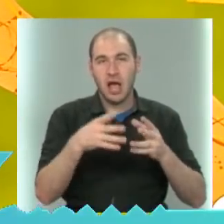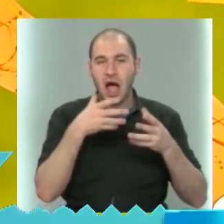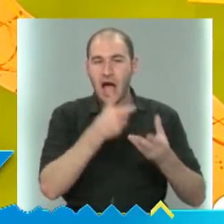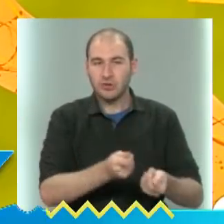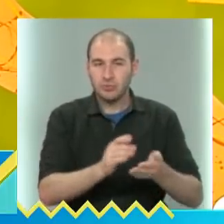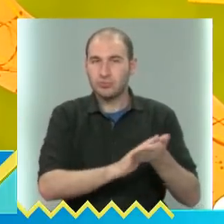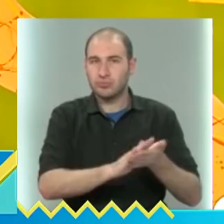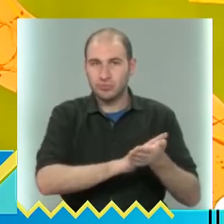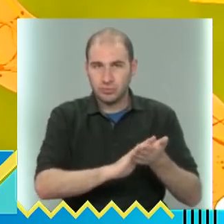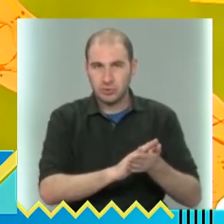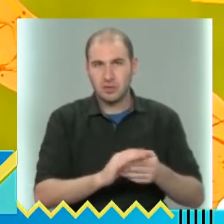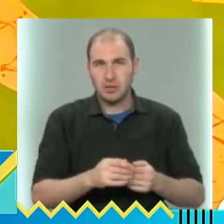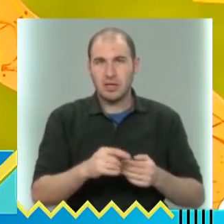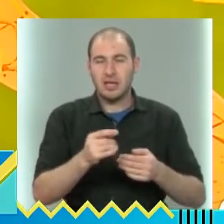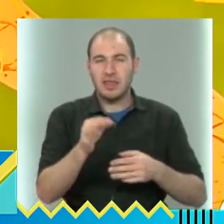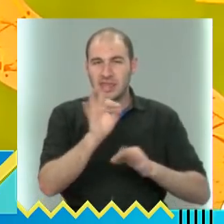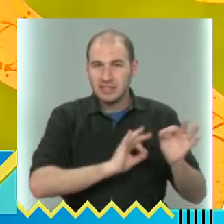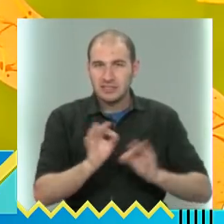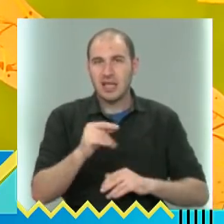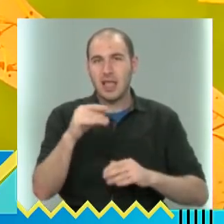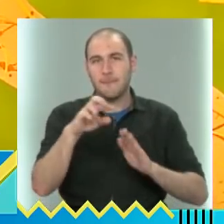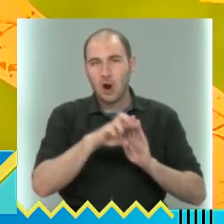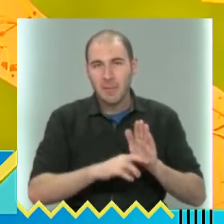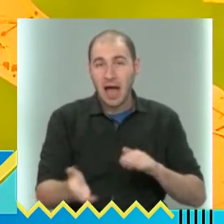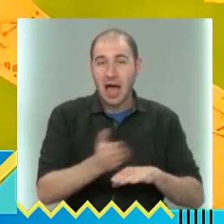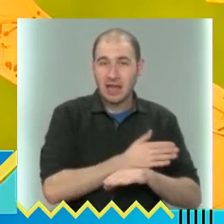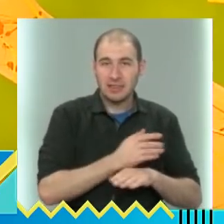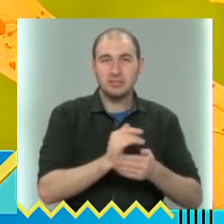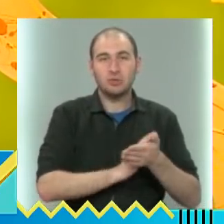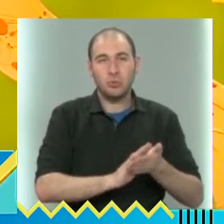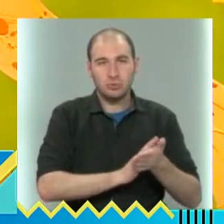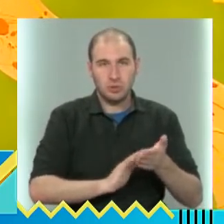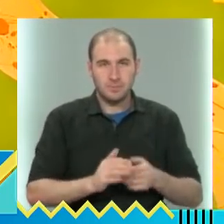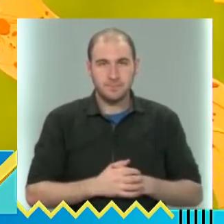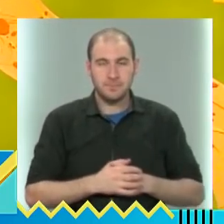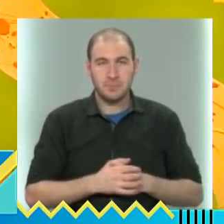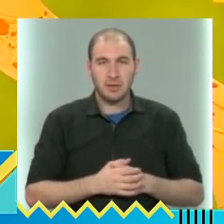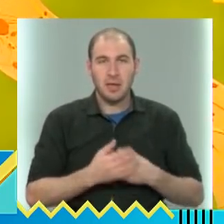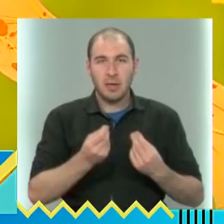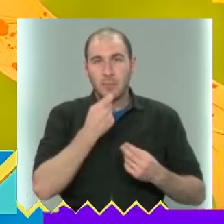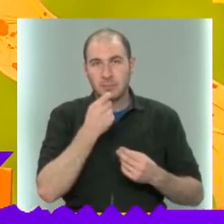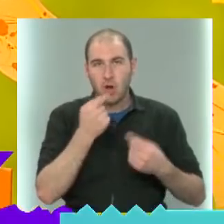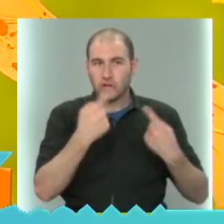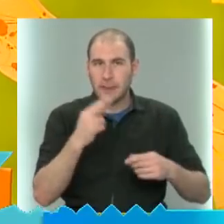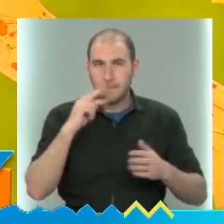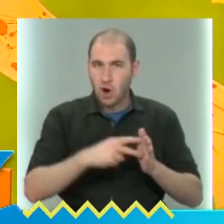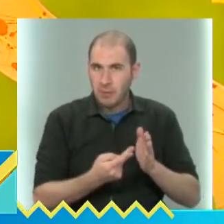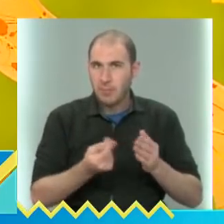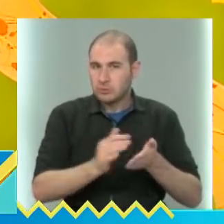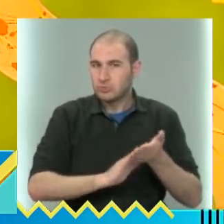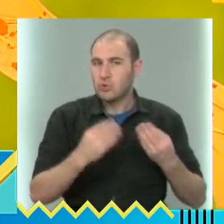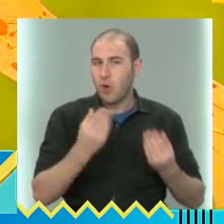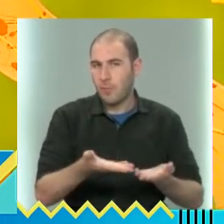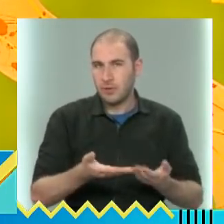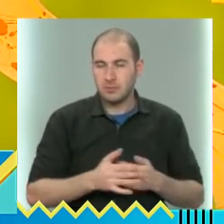contención que se diseña, se programa, se resuelve, ¿entendés? Para que si algo te sucede, vos tenés cómo